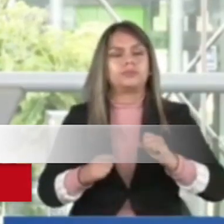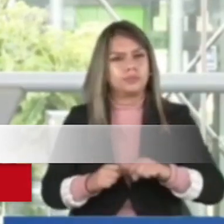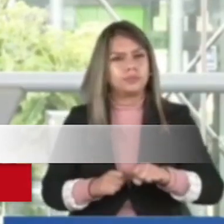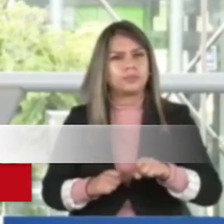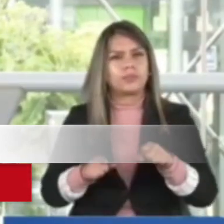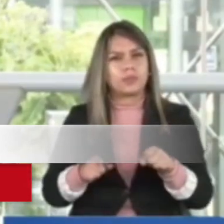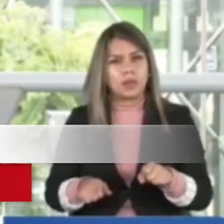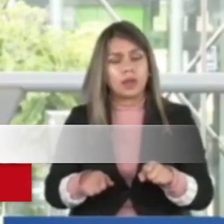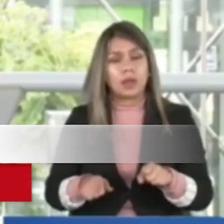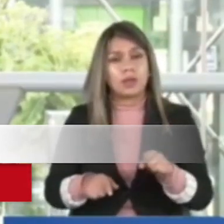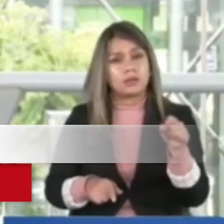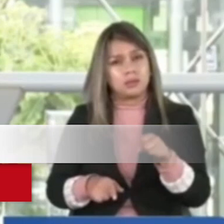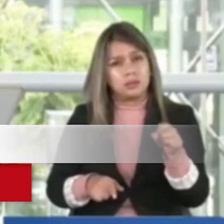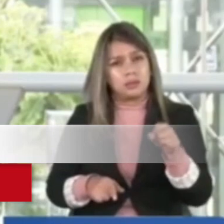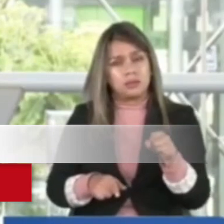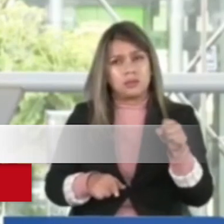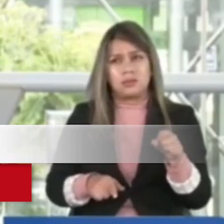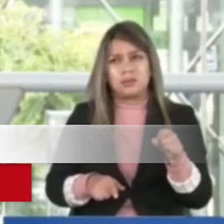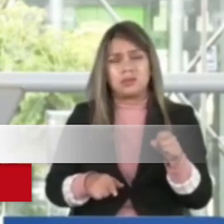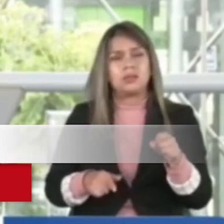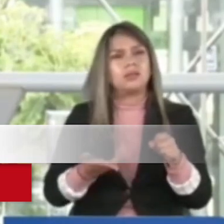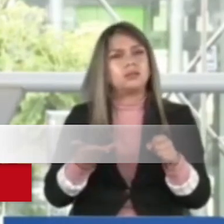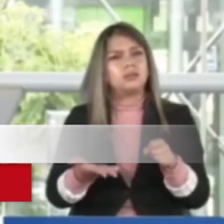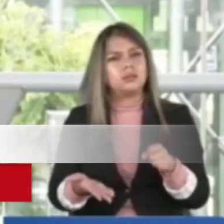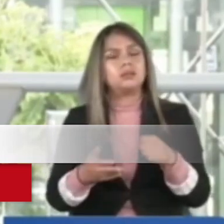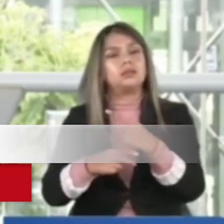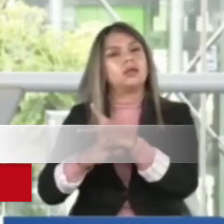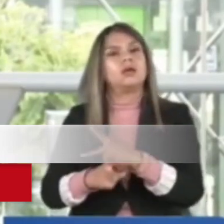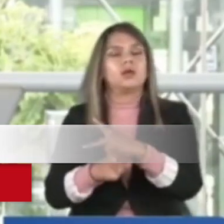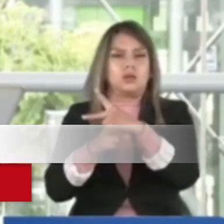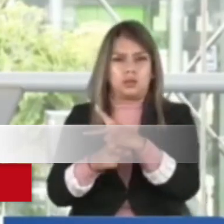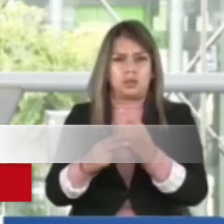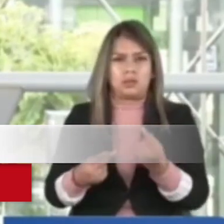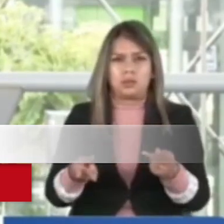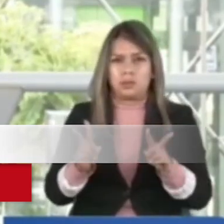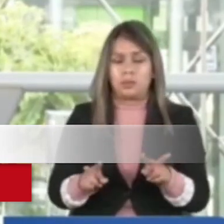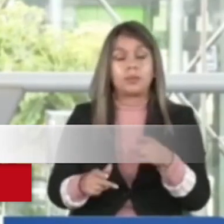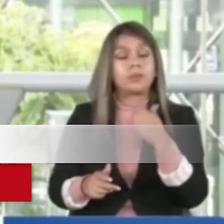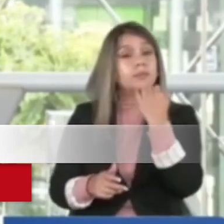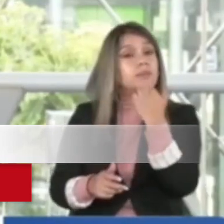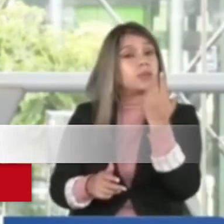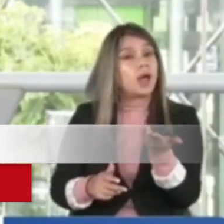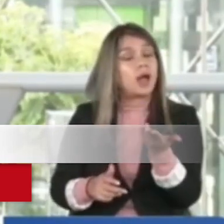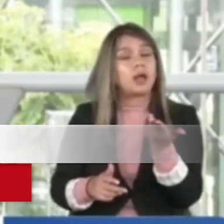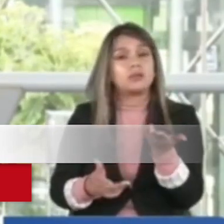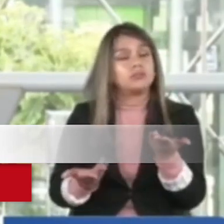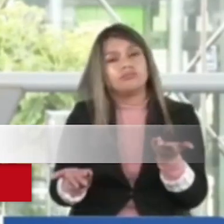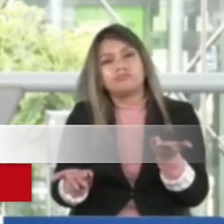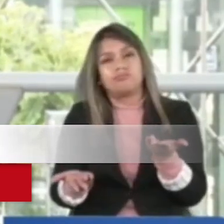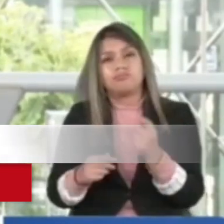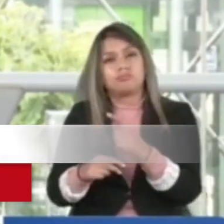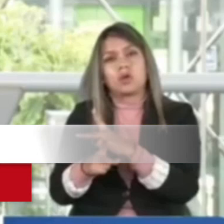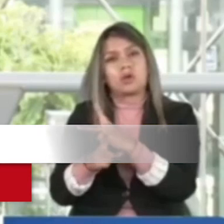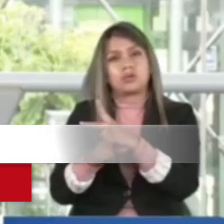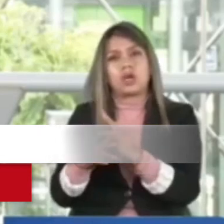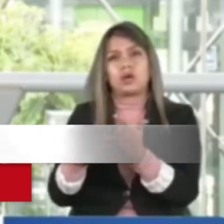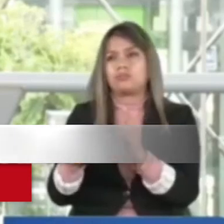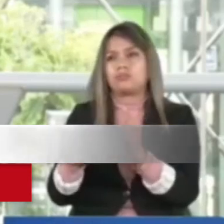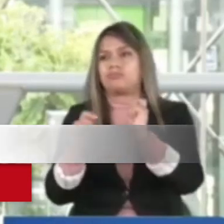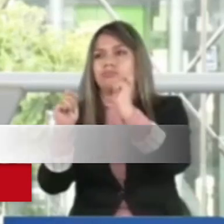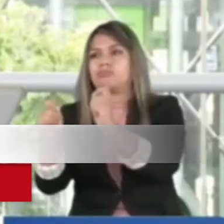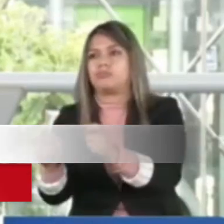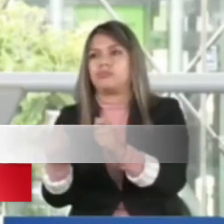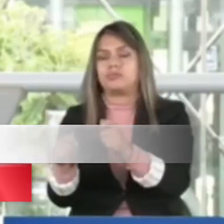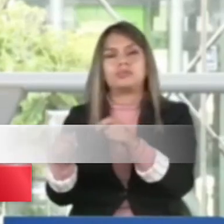muchas de esas cosas, las que tienen que llegar al Consejo, que lleguen al Consejo, pero si hay algunas que no tienen que llegar al Consejo y desarrollarse en